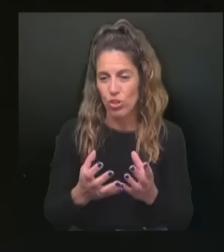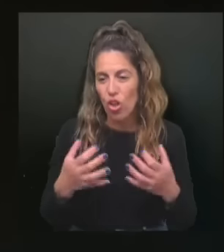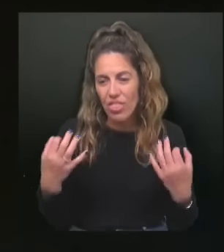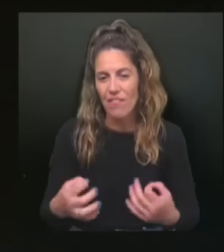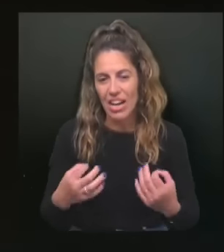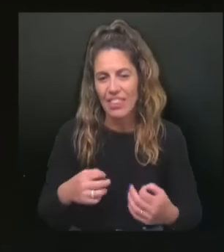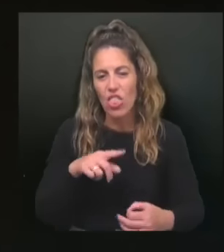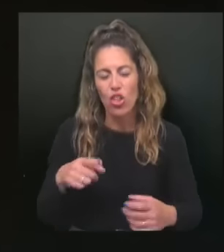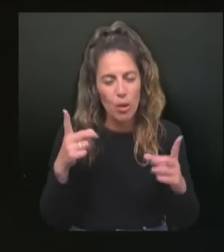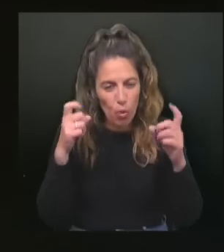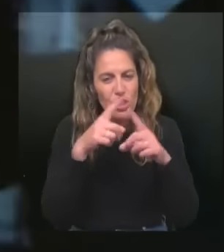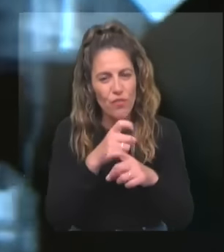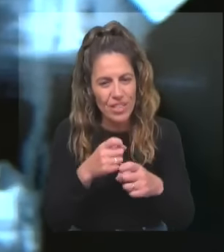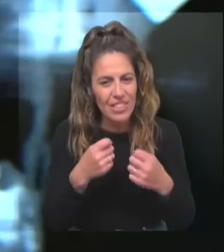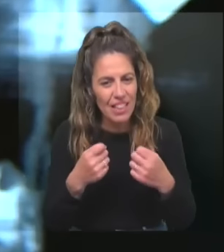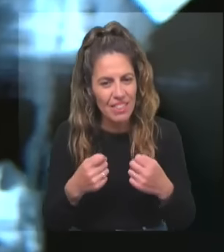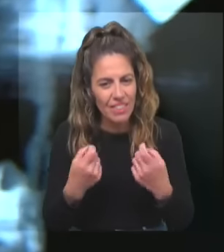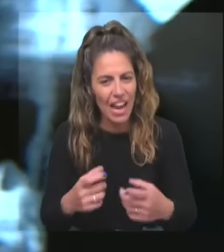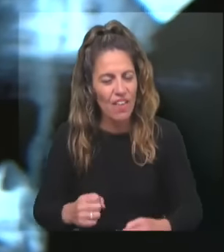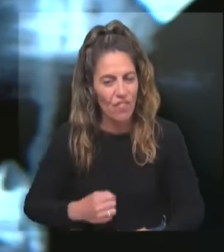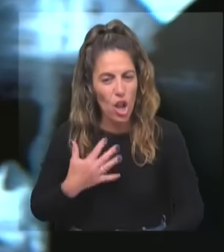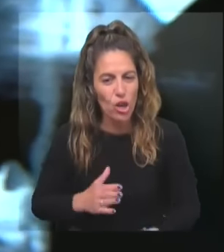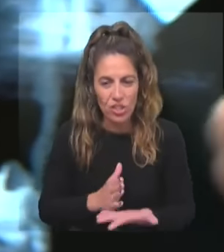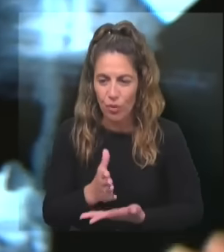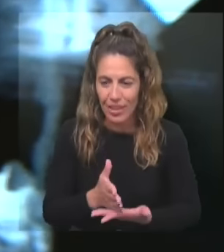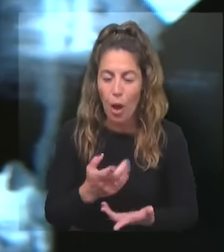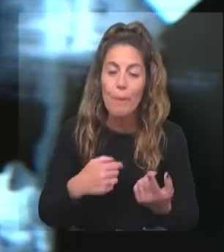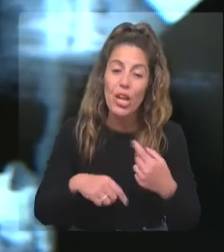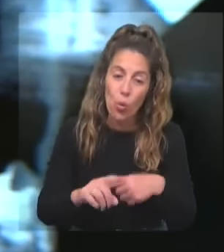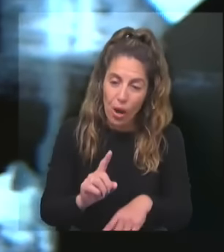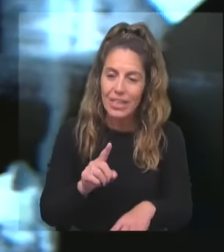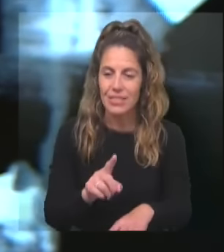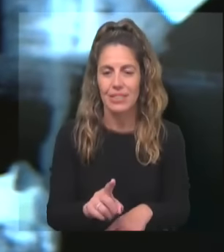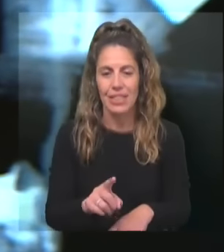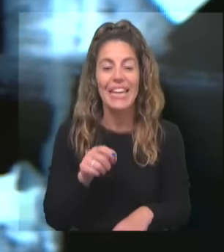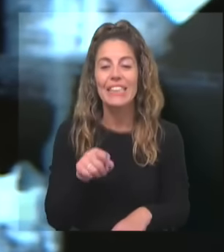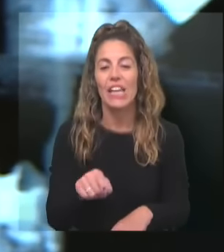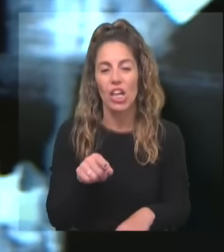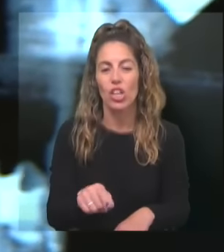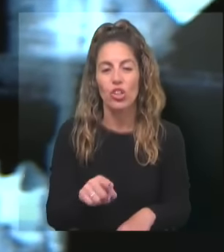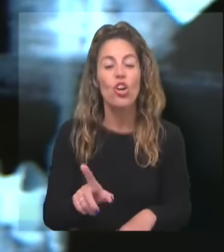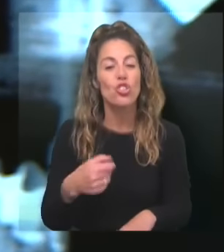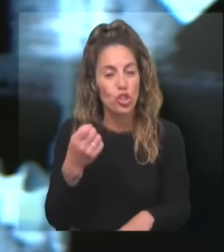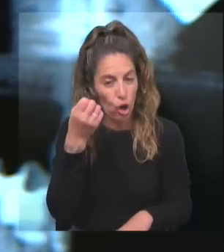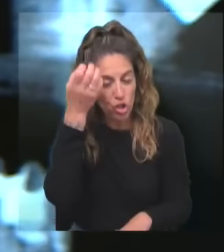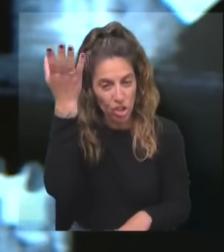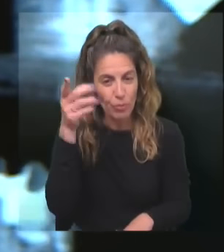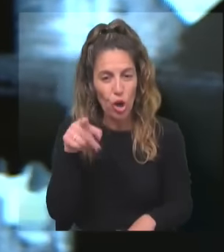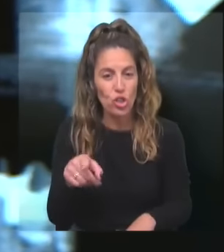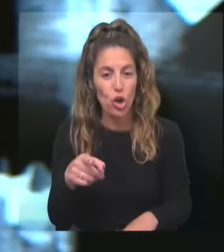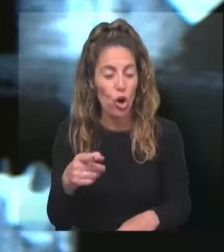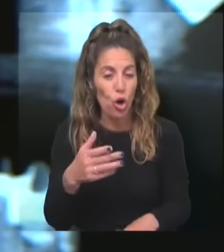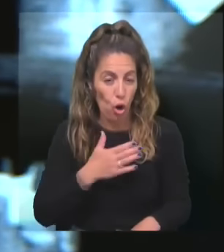realmente donde cuesta mucho establecer valores de solidaridad. Pero aún así, y esto era otro concepto de Perico, yo lo